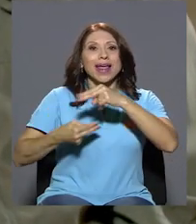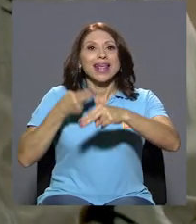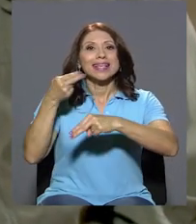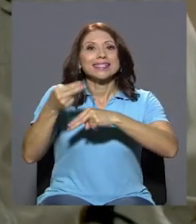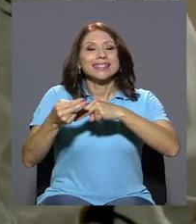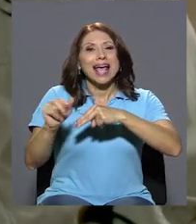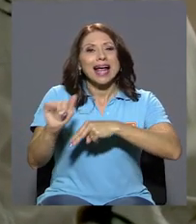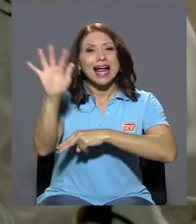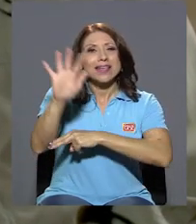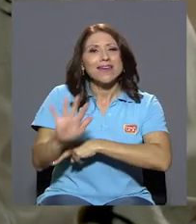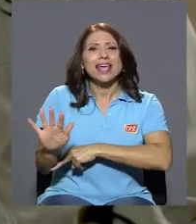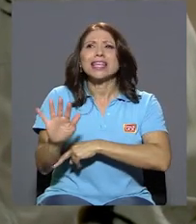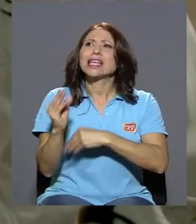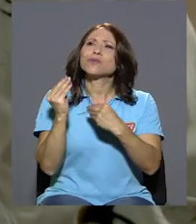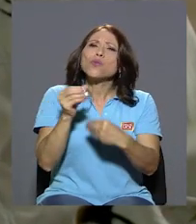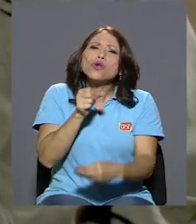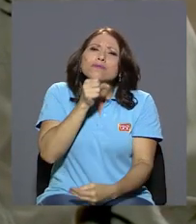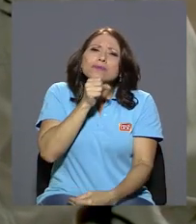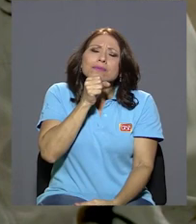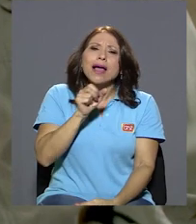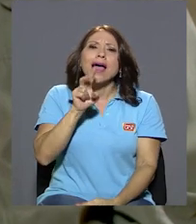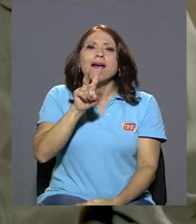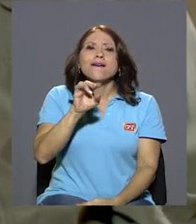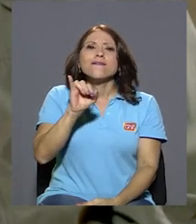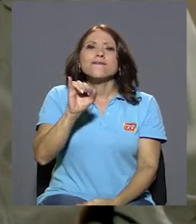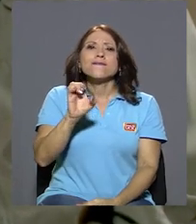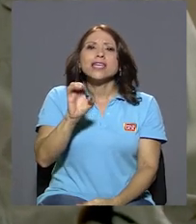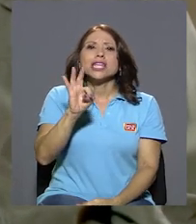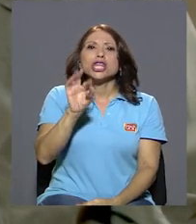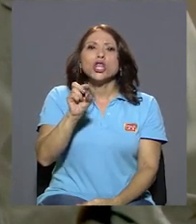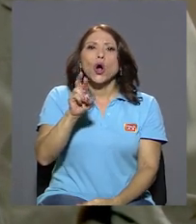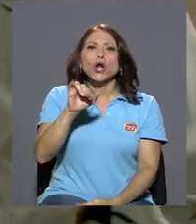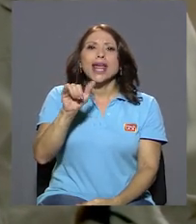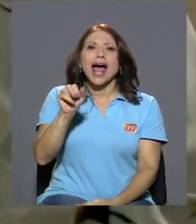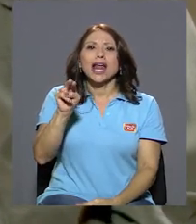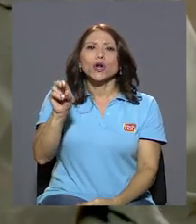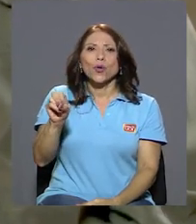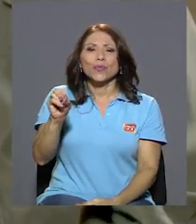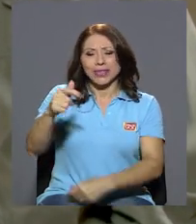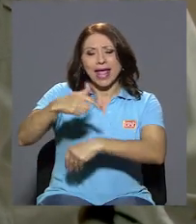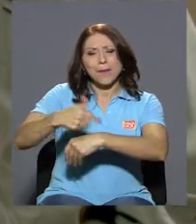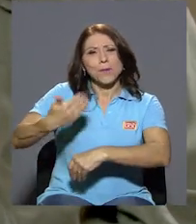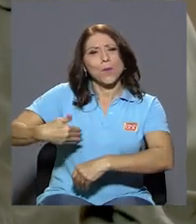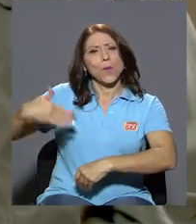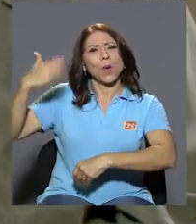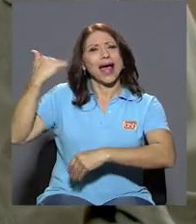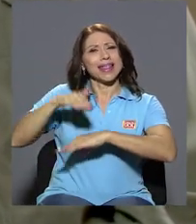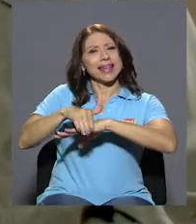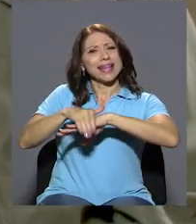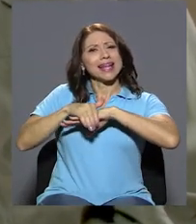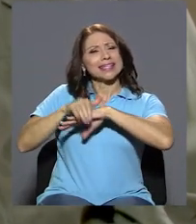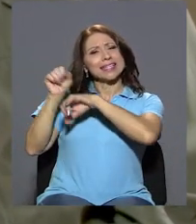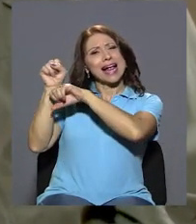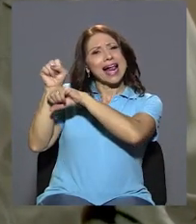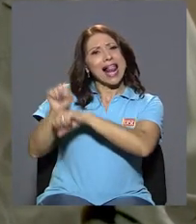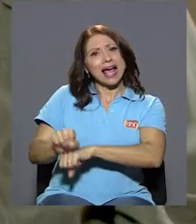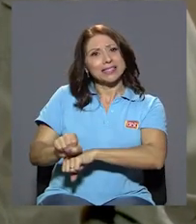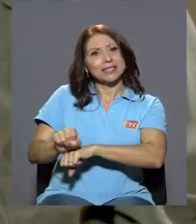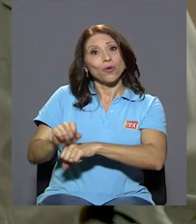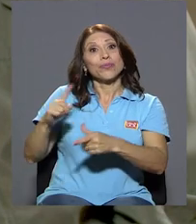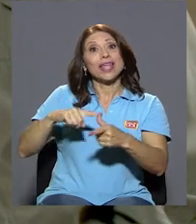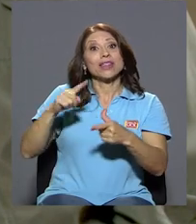es muy victoriano es muy de la época del inglés clásico rueda entonces